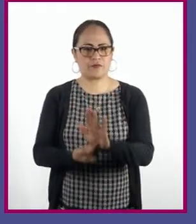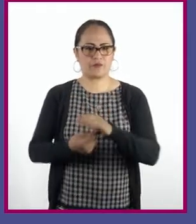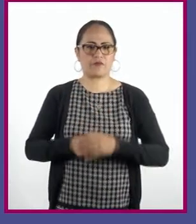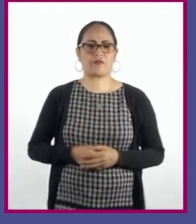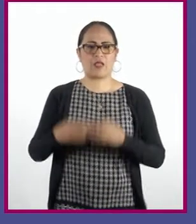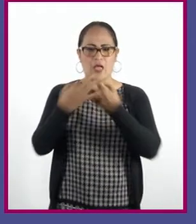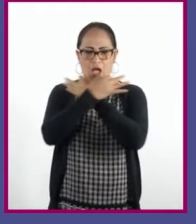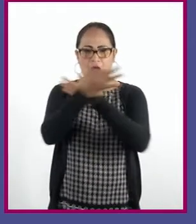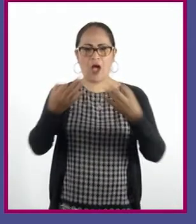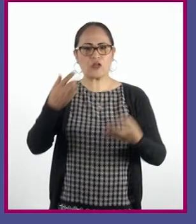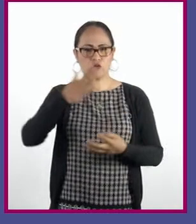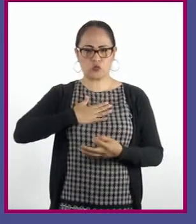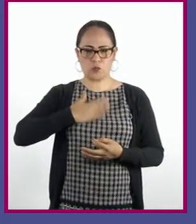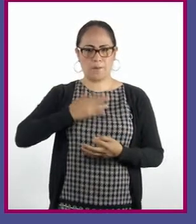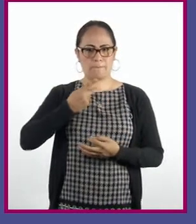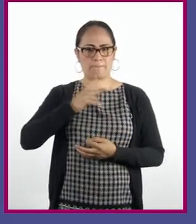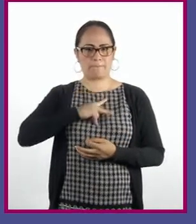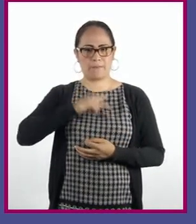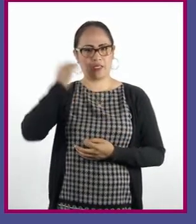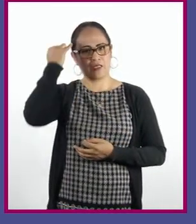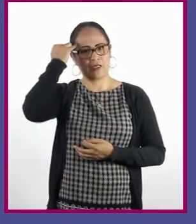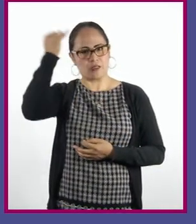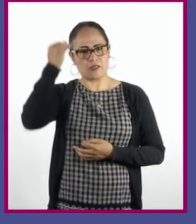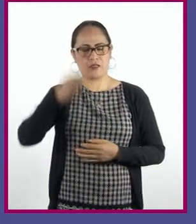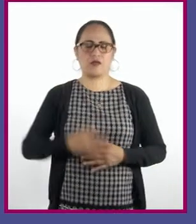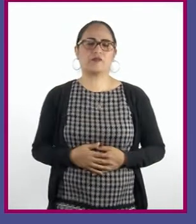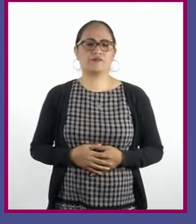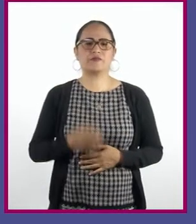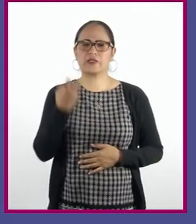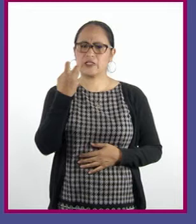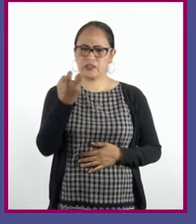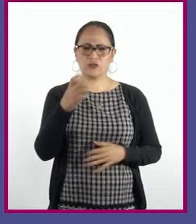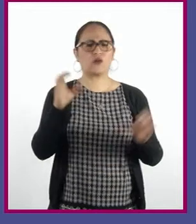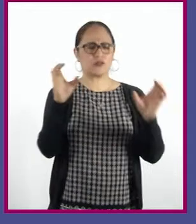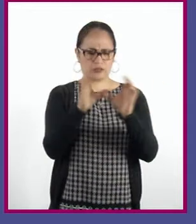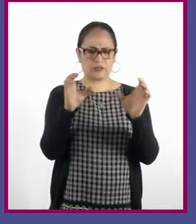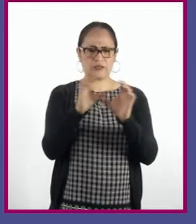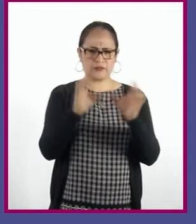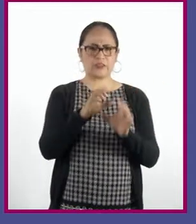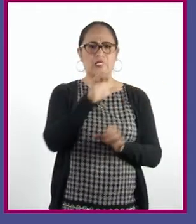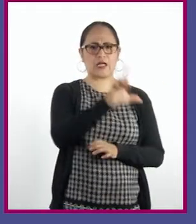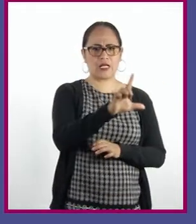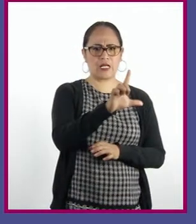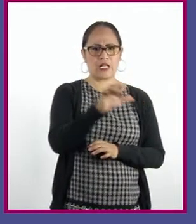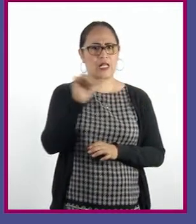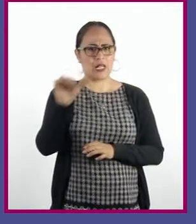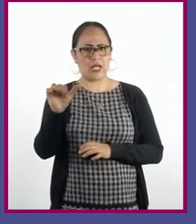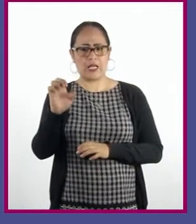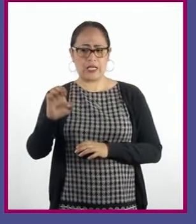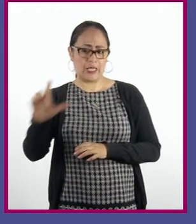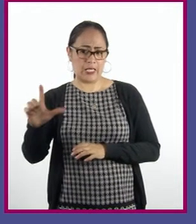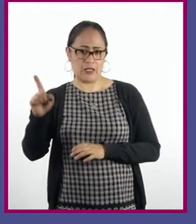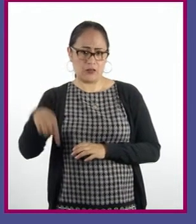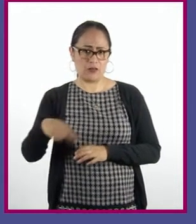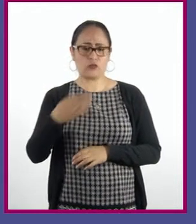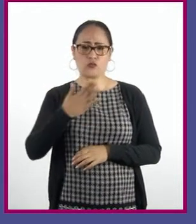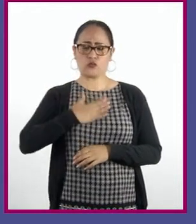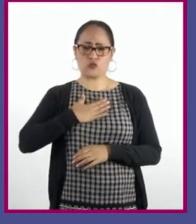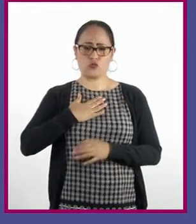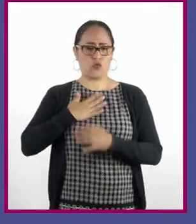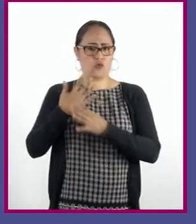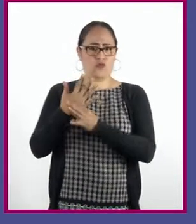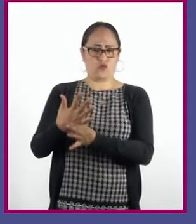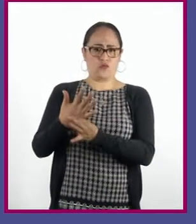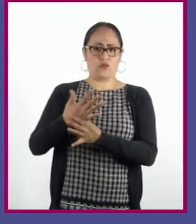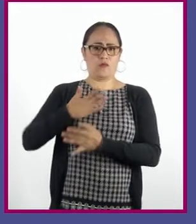escrito. Por medio de esta comunicación se certifica que él, abajo firmante, soy autor,